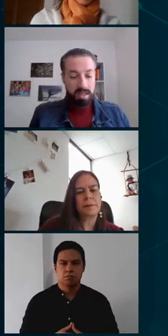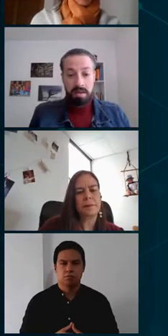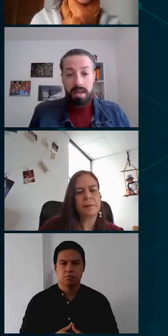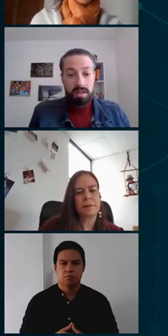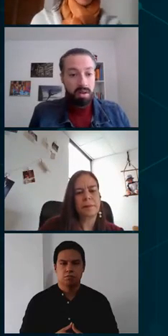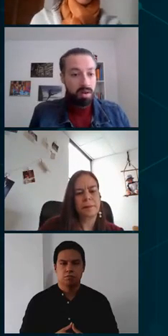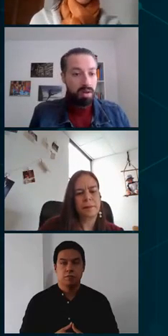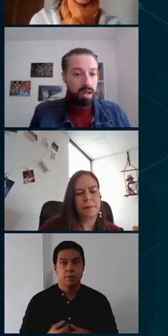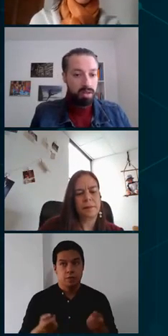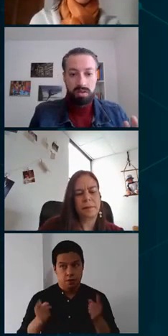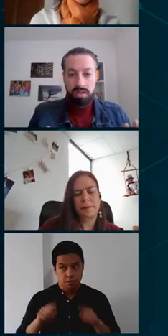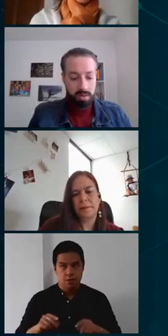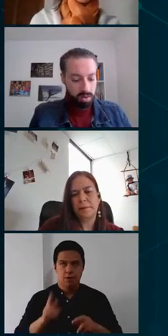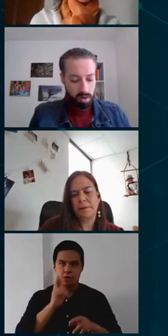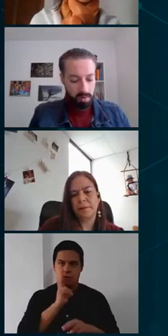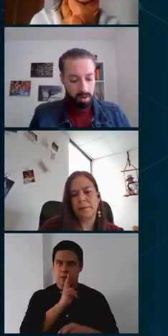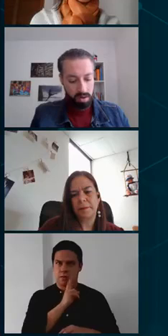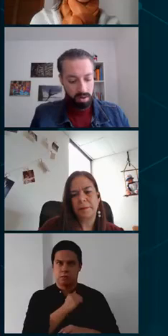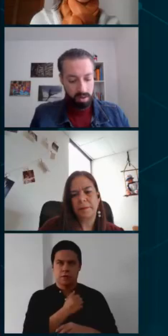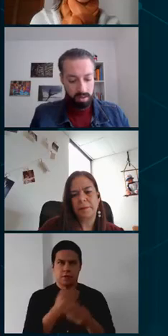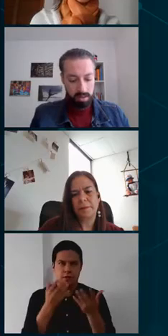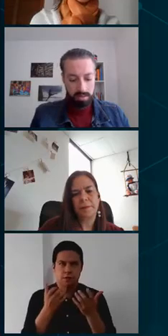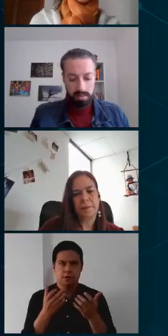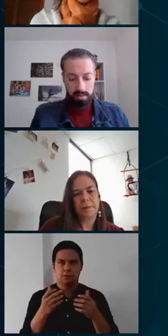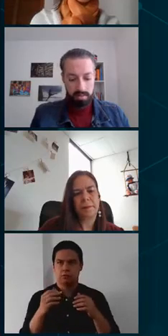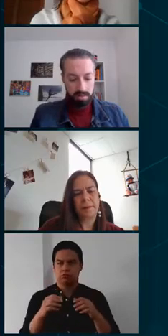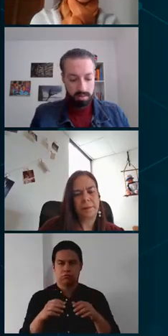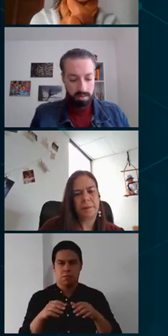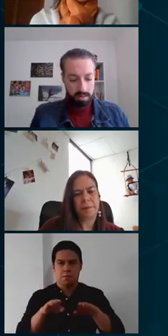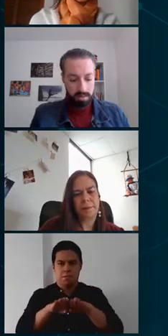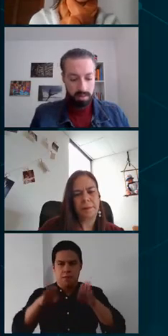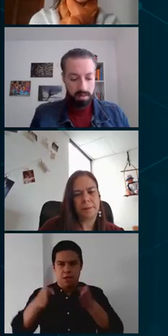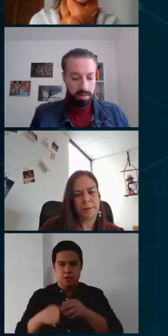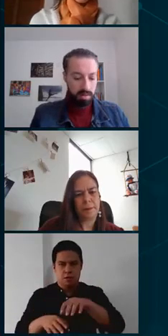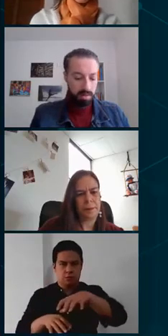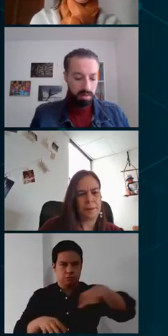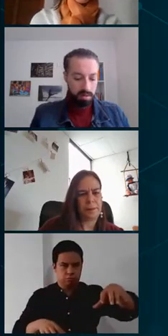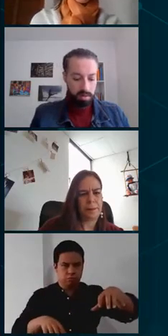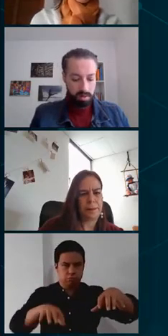y distanciamiento en su distribución. Voy a colocar así.